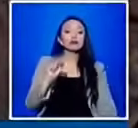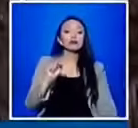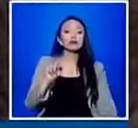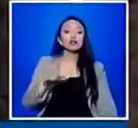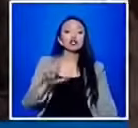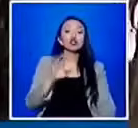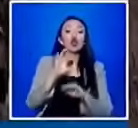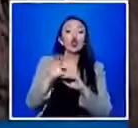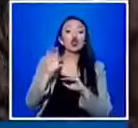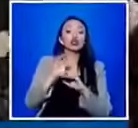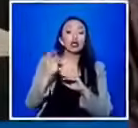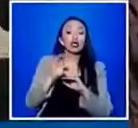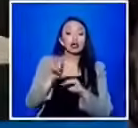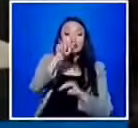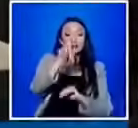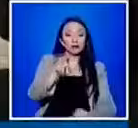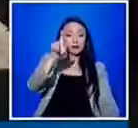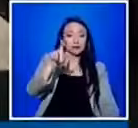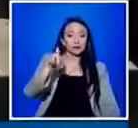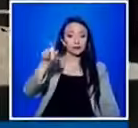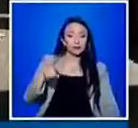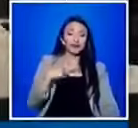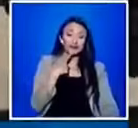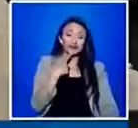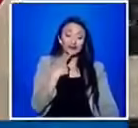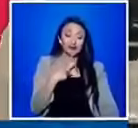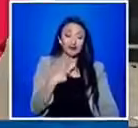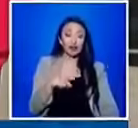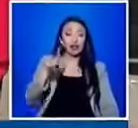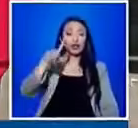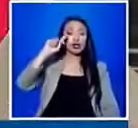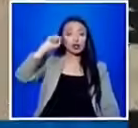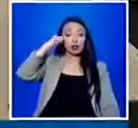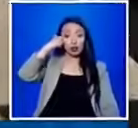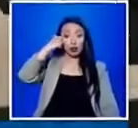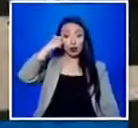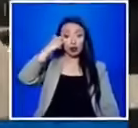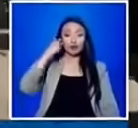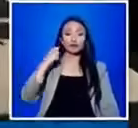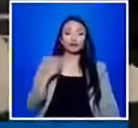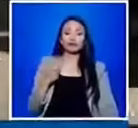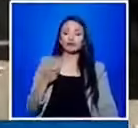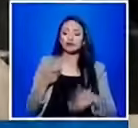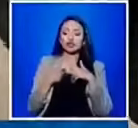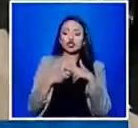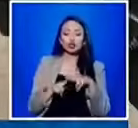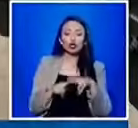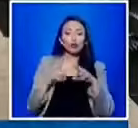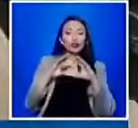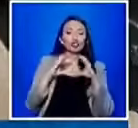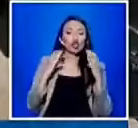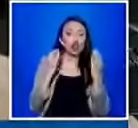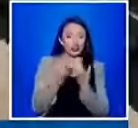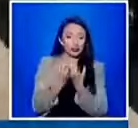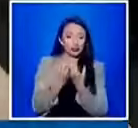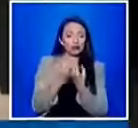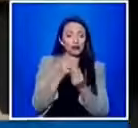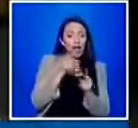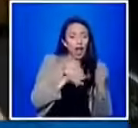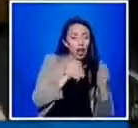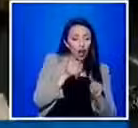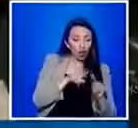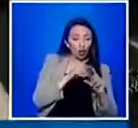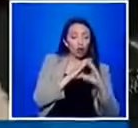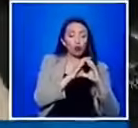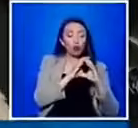las recomendaciones que también se le da a la ciudadanía, pues recuerde que también por el inicio a clases, pues por ocasiones, incluso